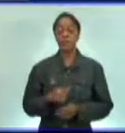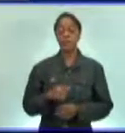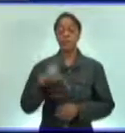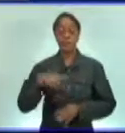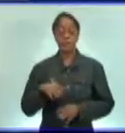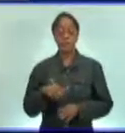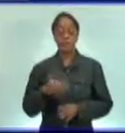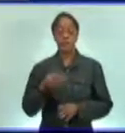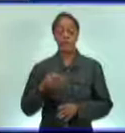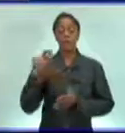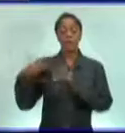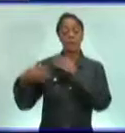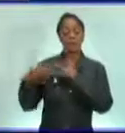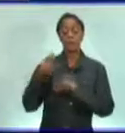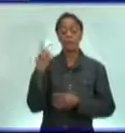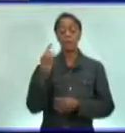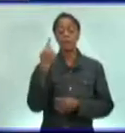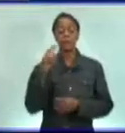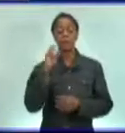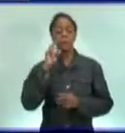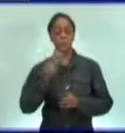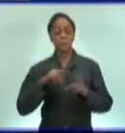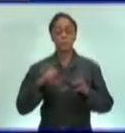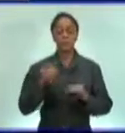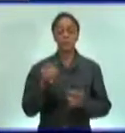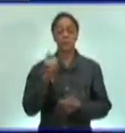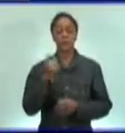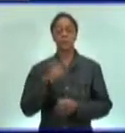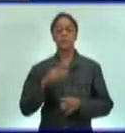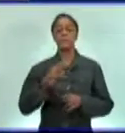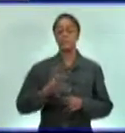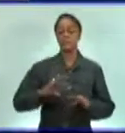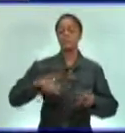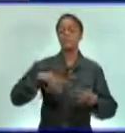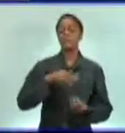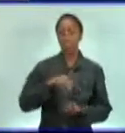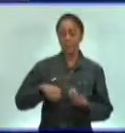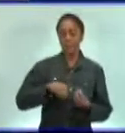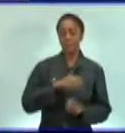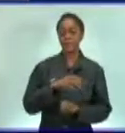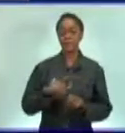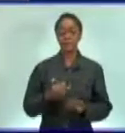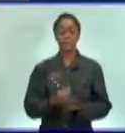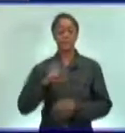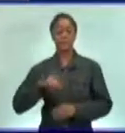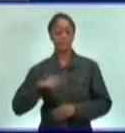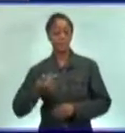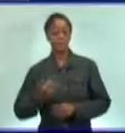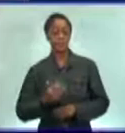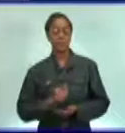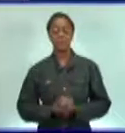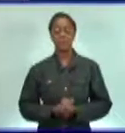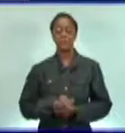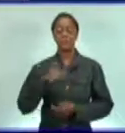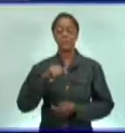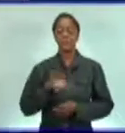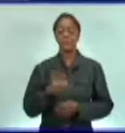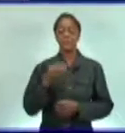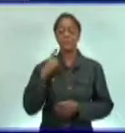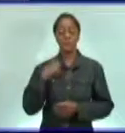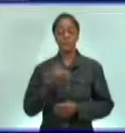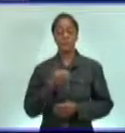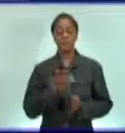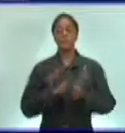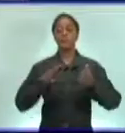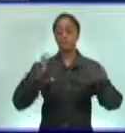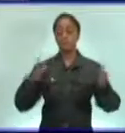que existió un primer invento y se fue modernizando con el paso del tiempo. Esto le ha permitido